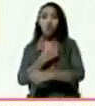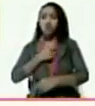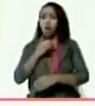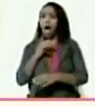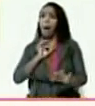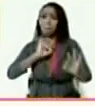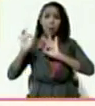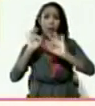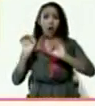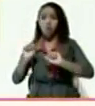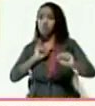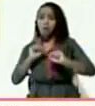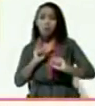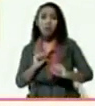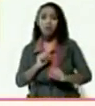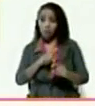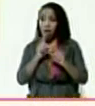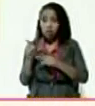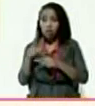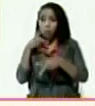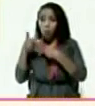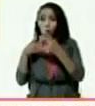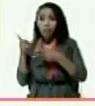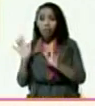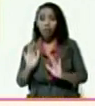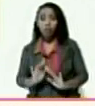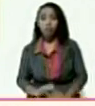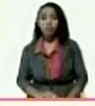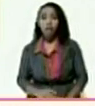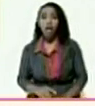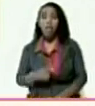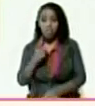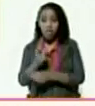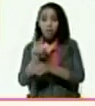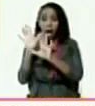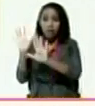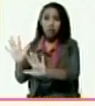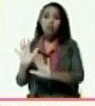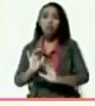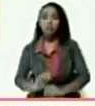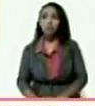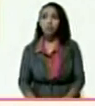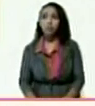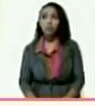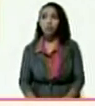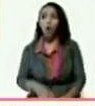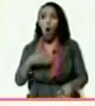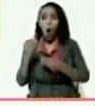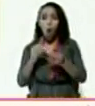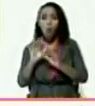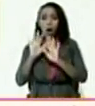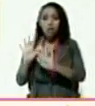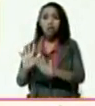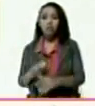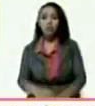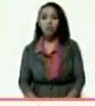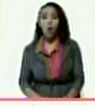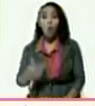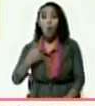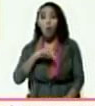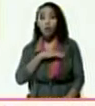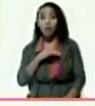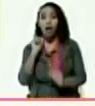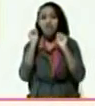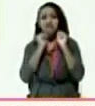nos movemos, claro, así es la política, como debe ser, pues, como debe ser. Nuestra